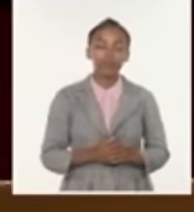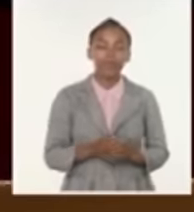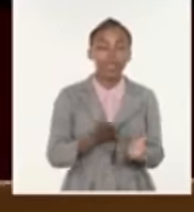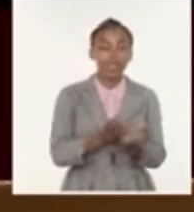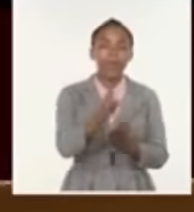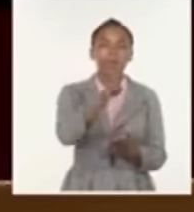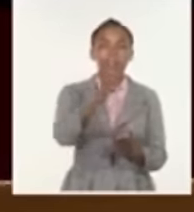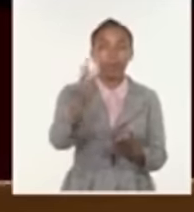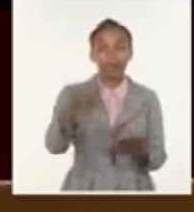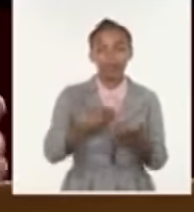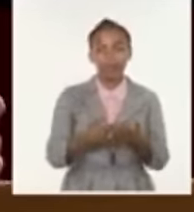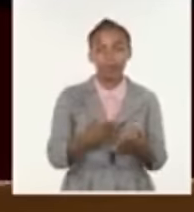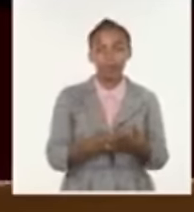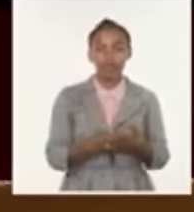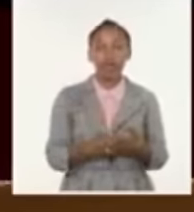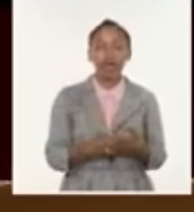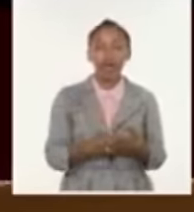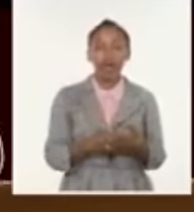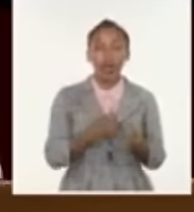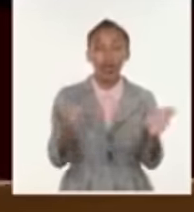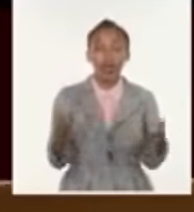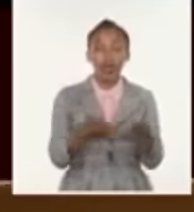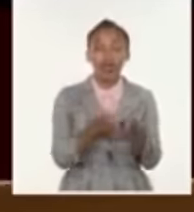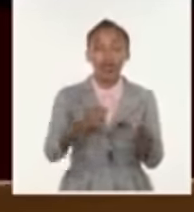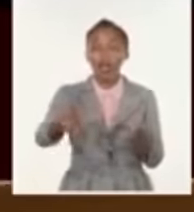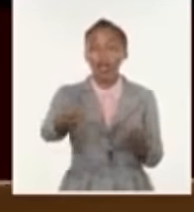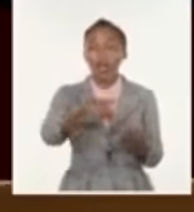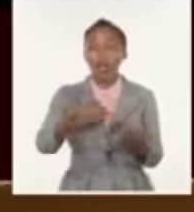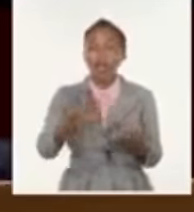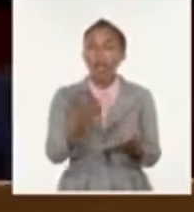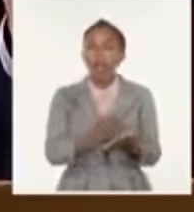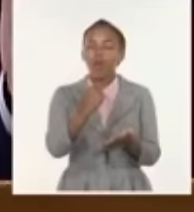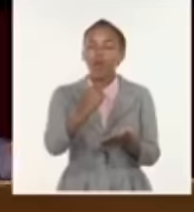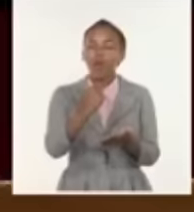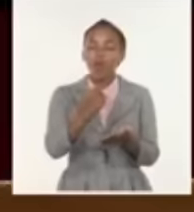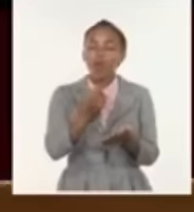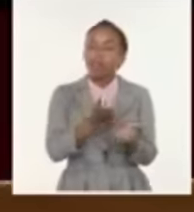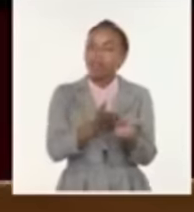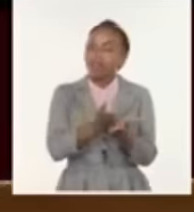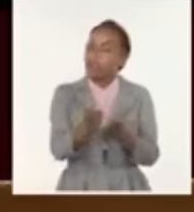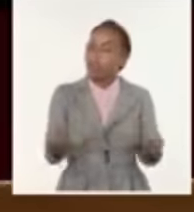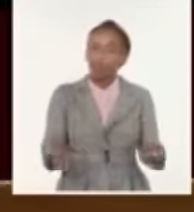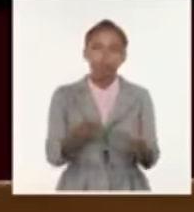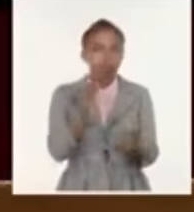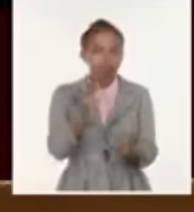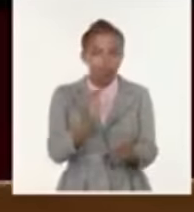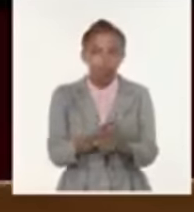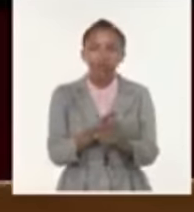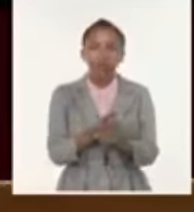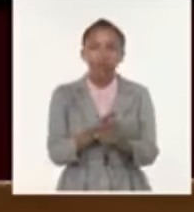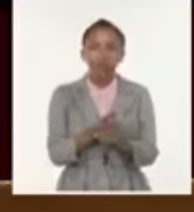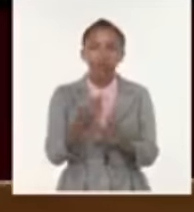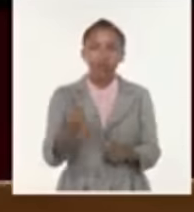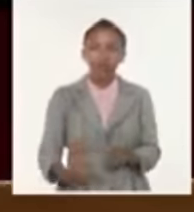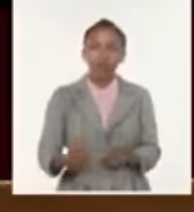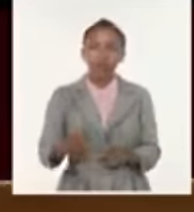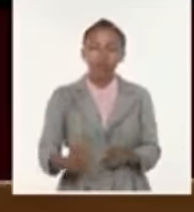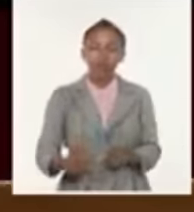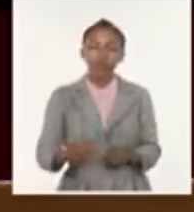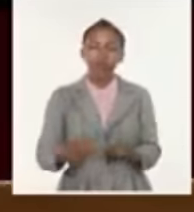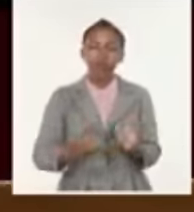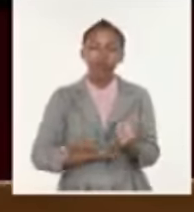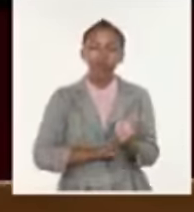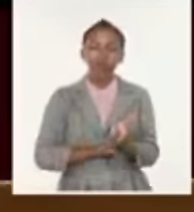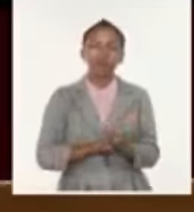con ello, se propuso, se aprobó y se va a empezar ahora a implementar gradualmente las